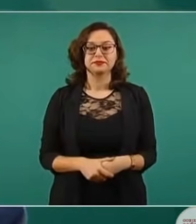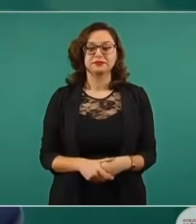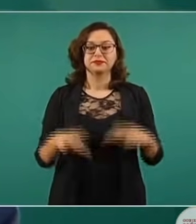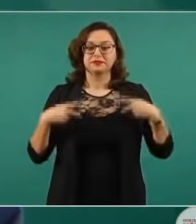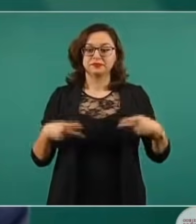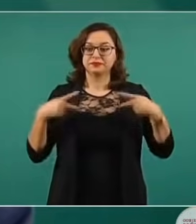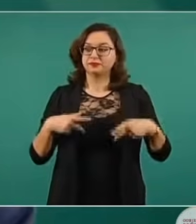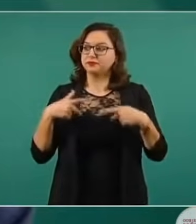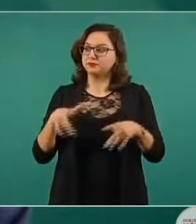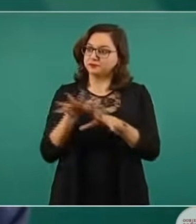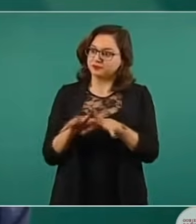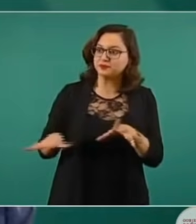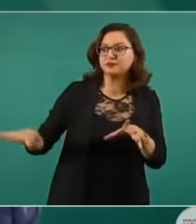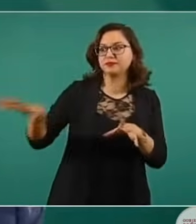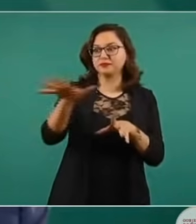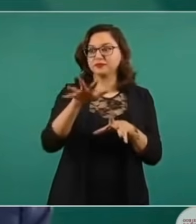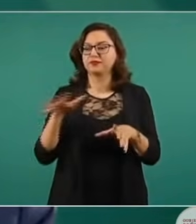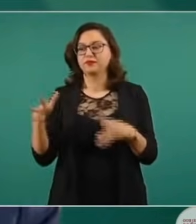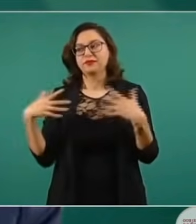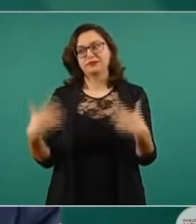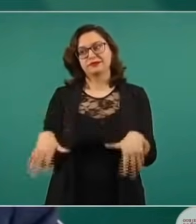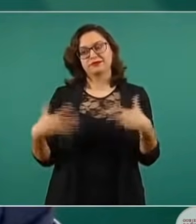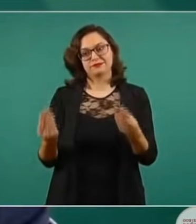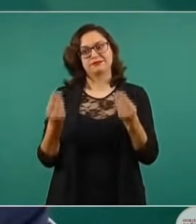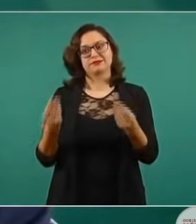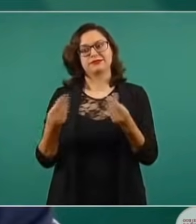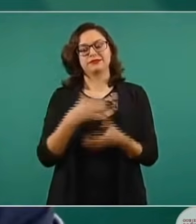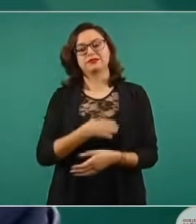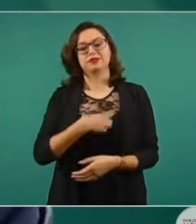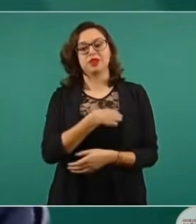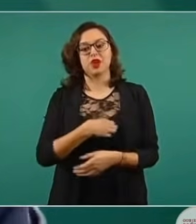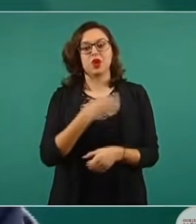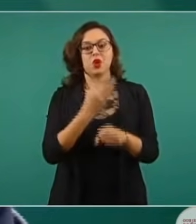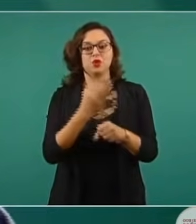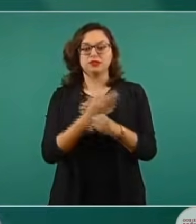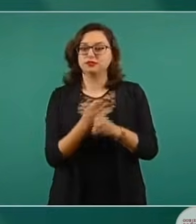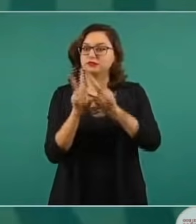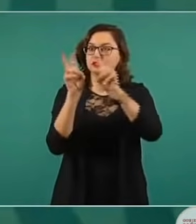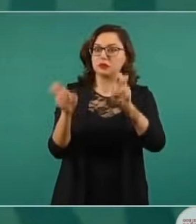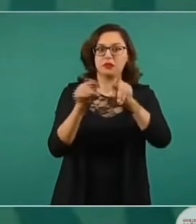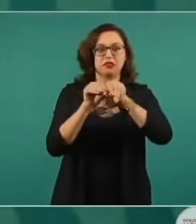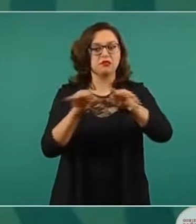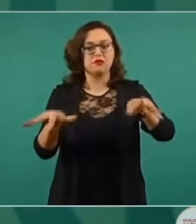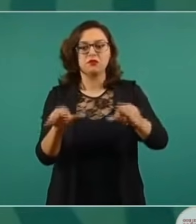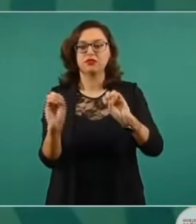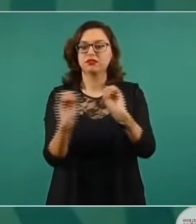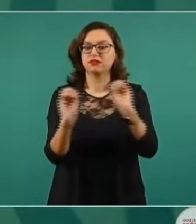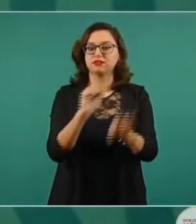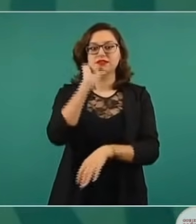porque también ya no se habla del tema, ya no se quiere